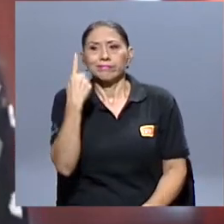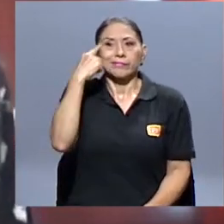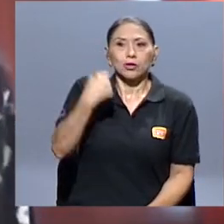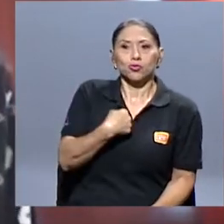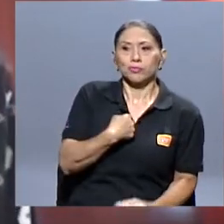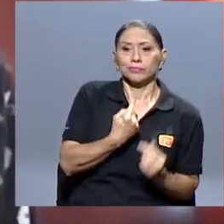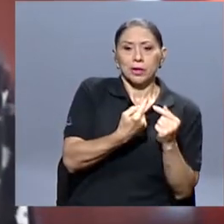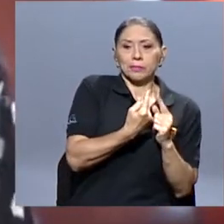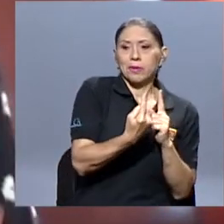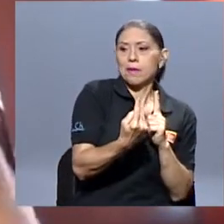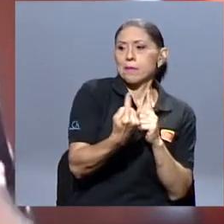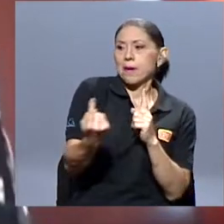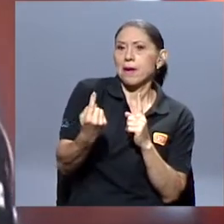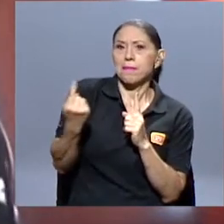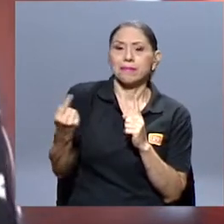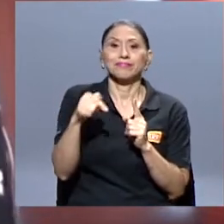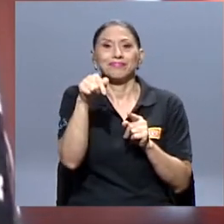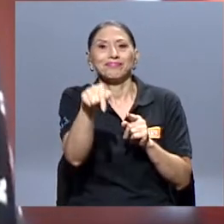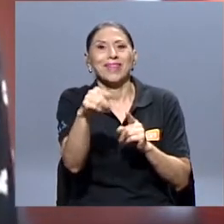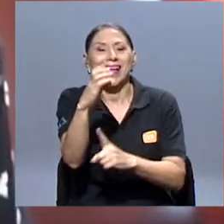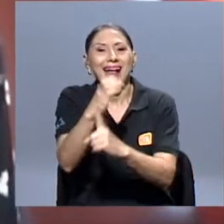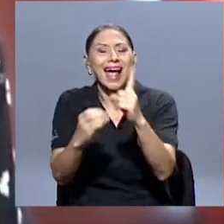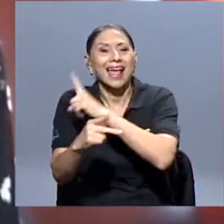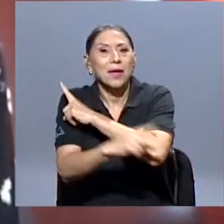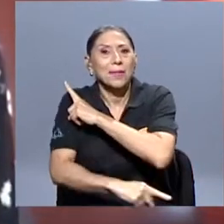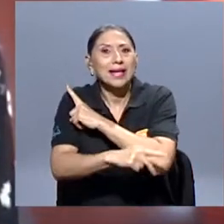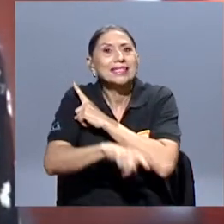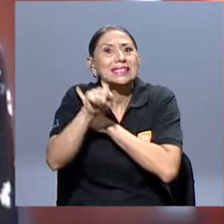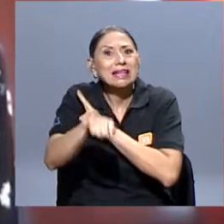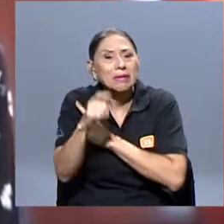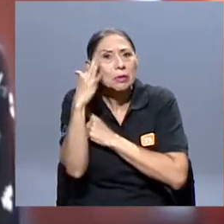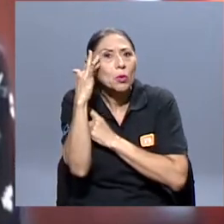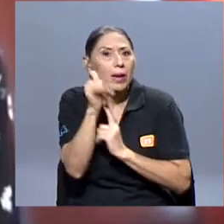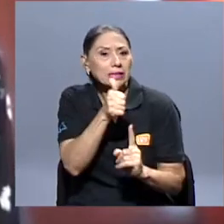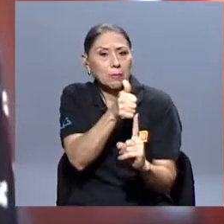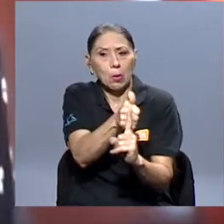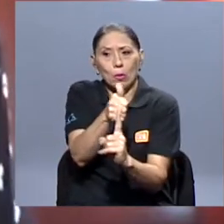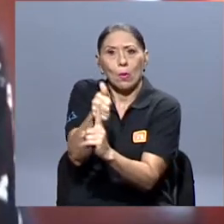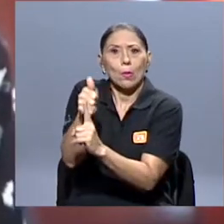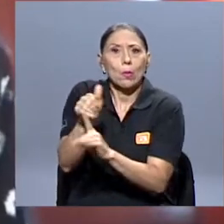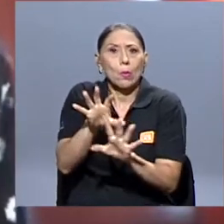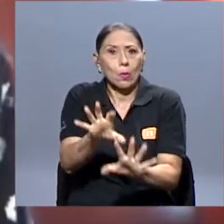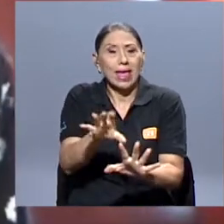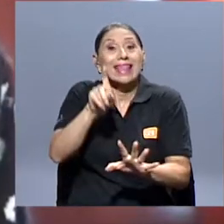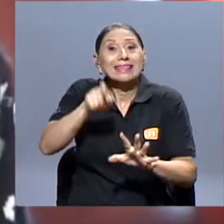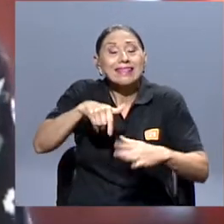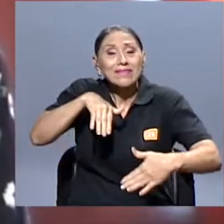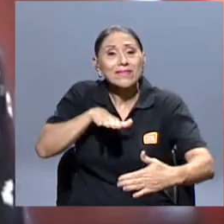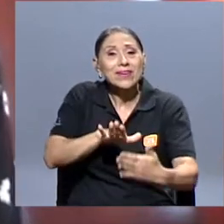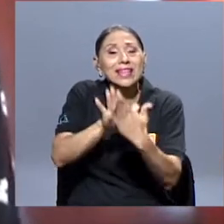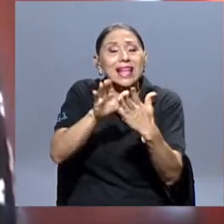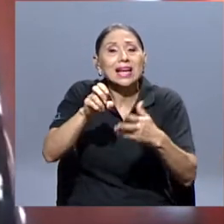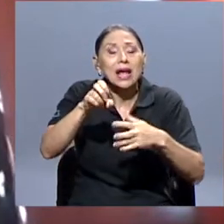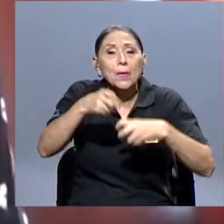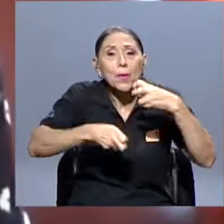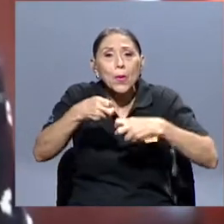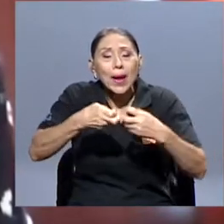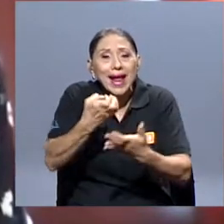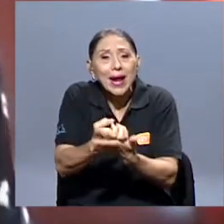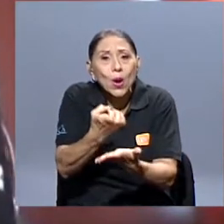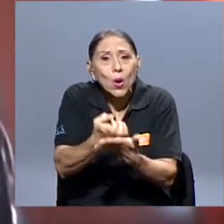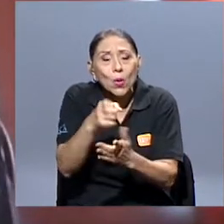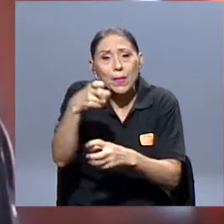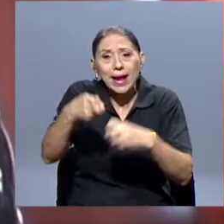que cada país tiene que preocuparse si se viene, tiene que enfrentar una crisis económica, crisis social también de su